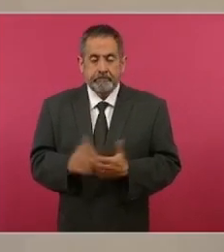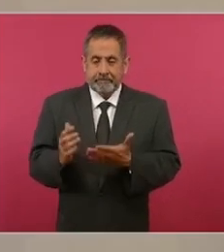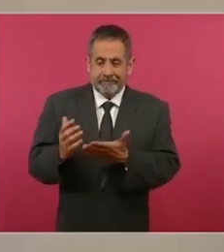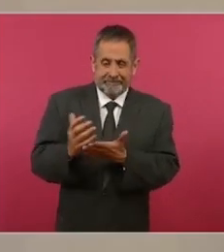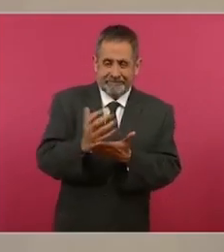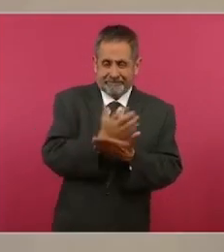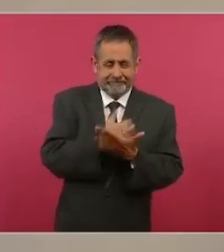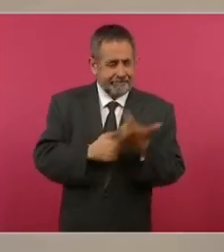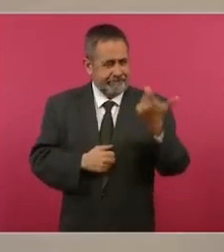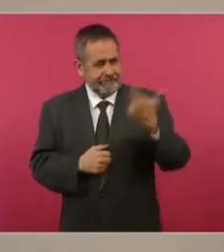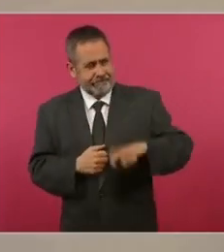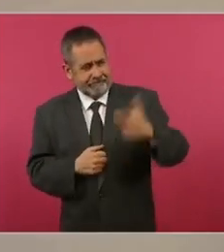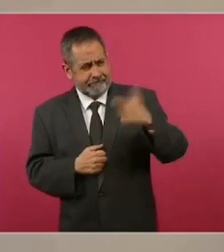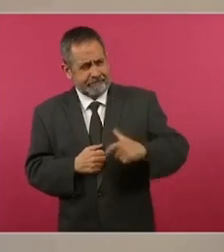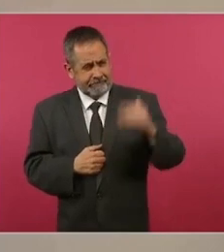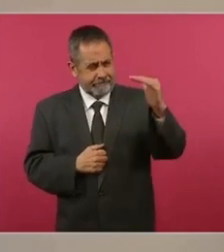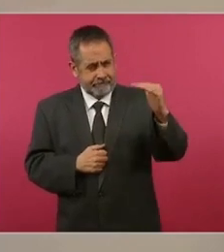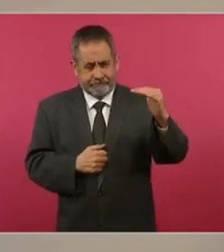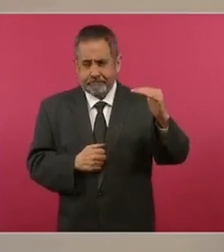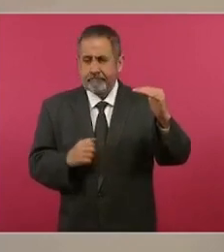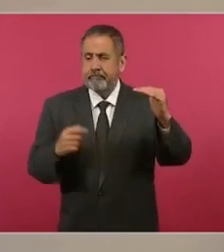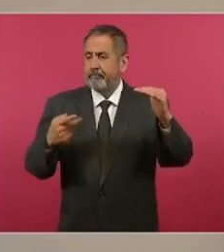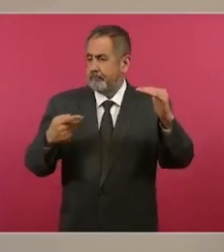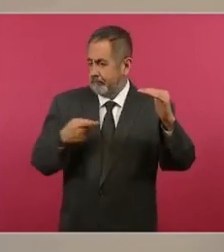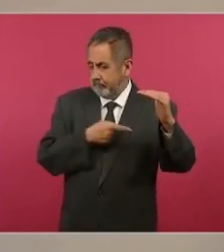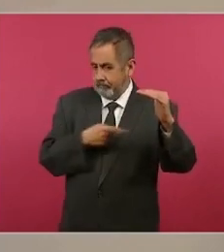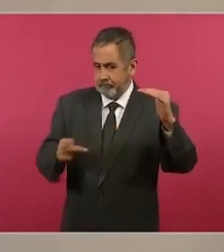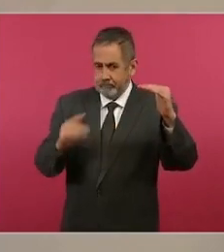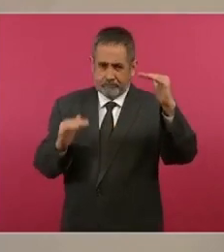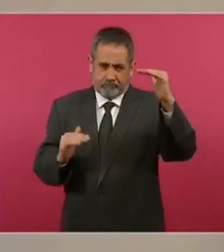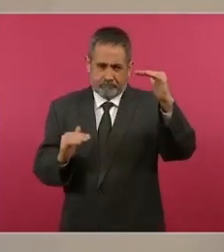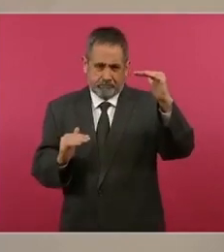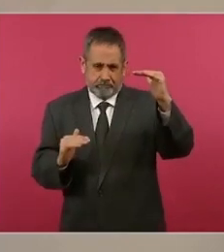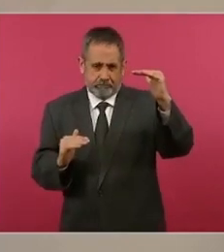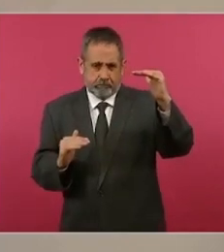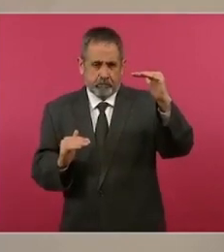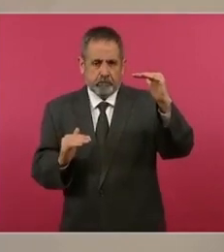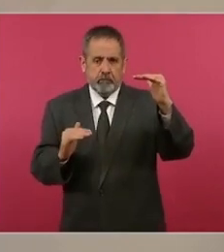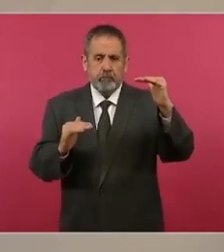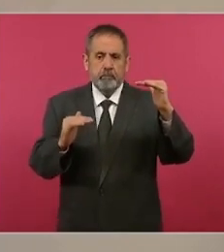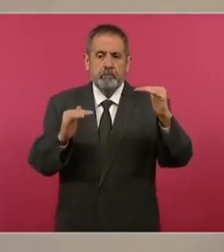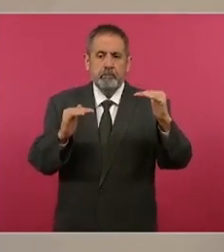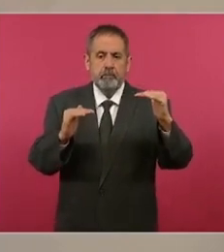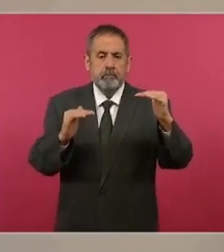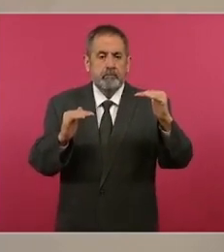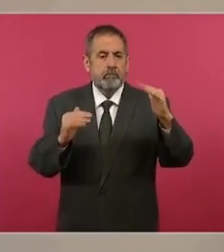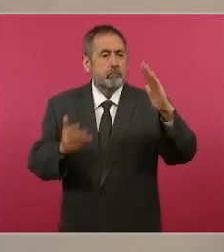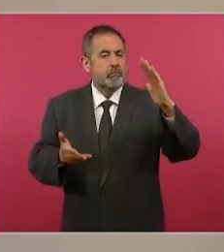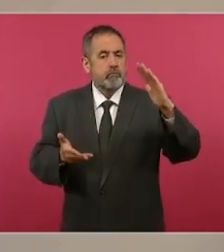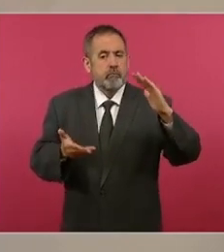entre los más ricos y los más pobres disminuyó.